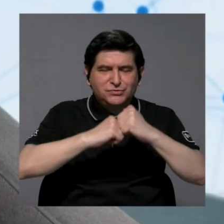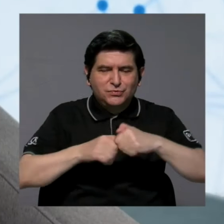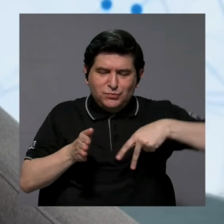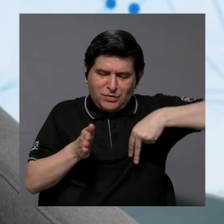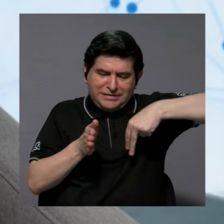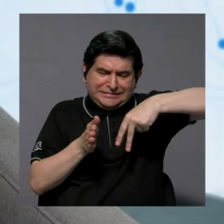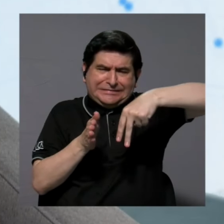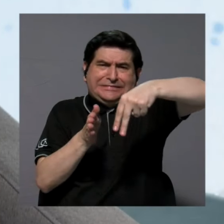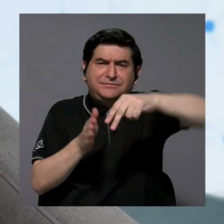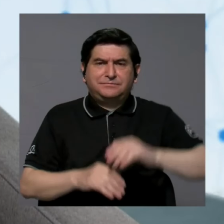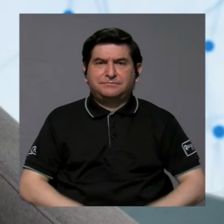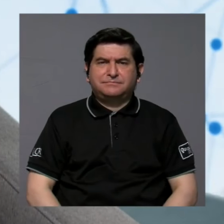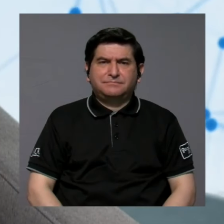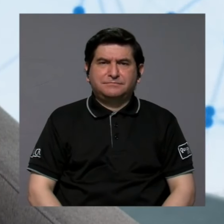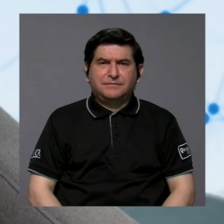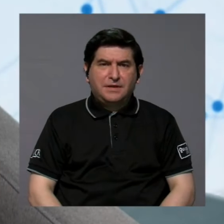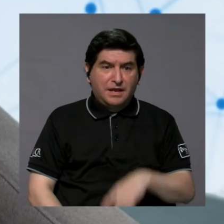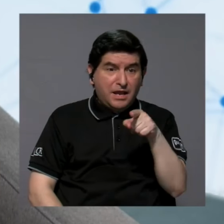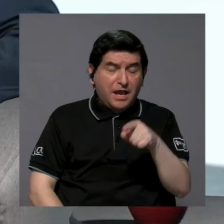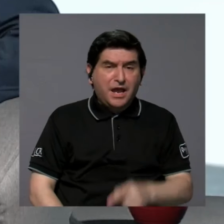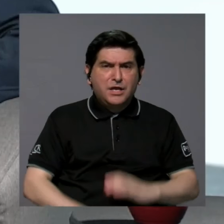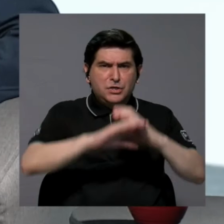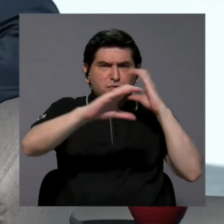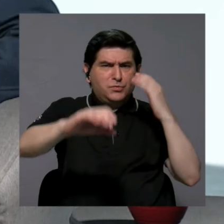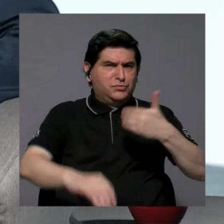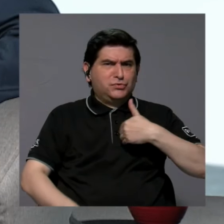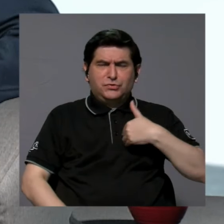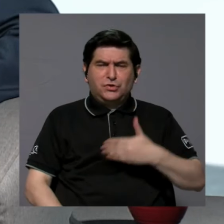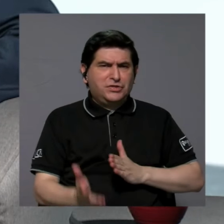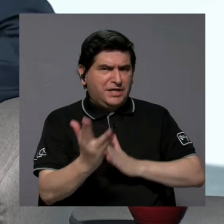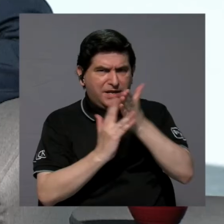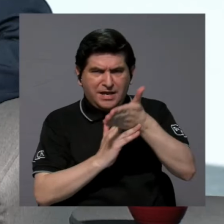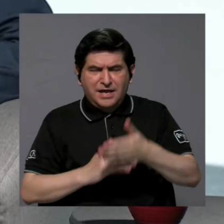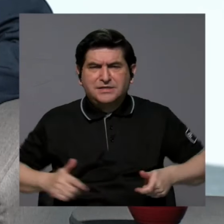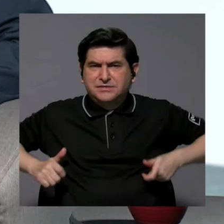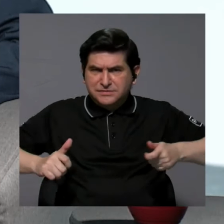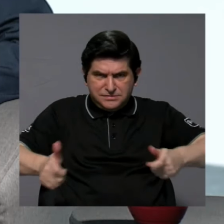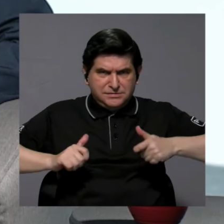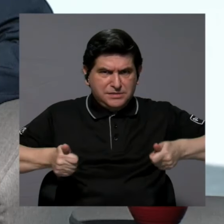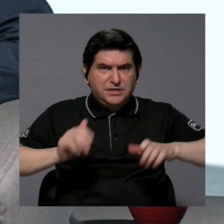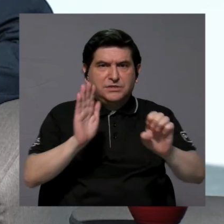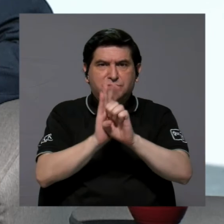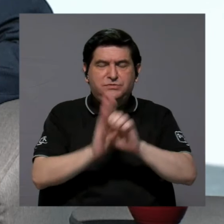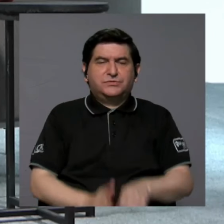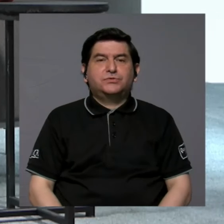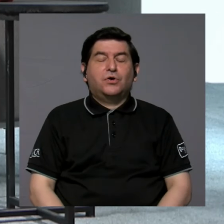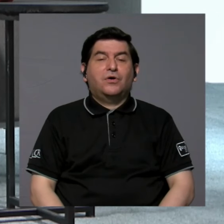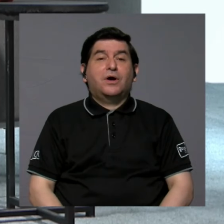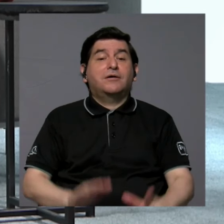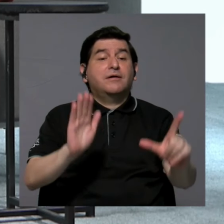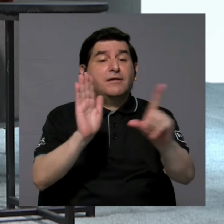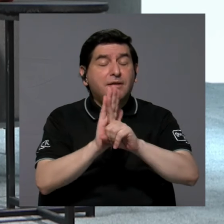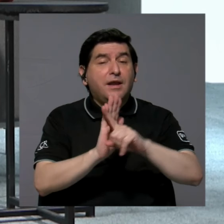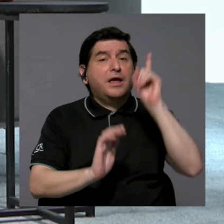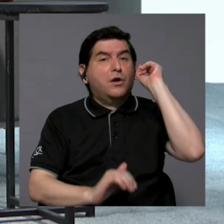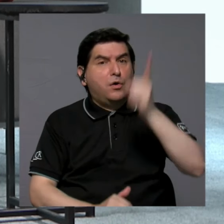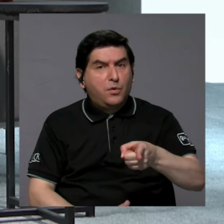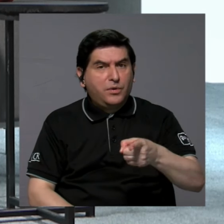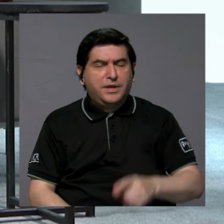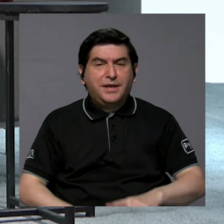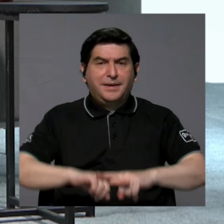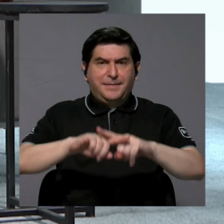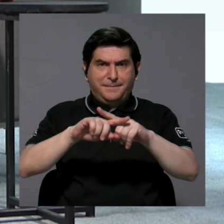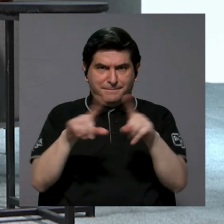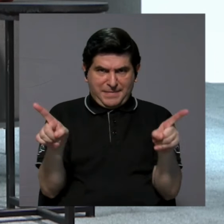ejemplo. Entonces, y muchos de esos autobuses no tienen acceso a silla de rueda, por ejemplo. Por ley es obligatorio. Exactamente.